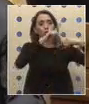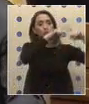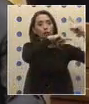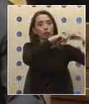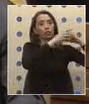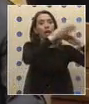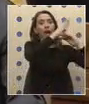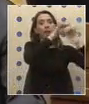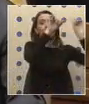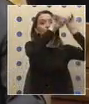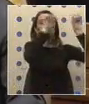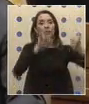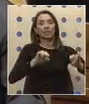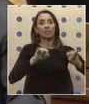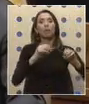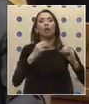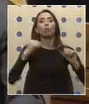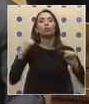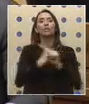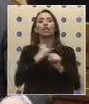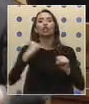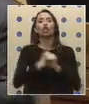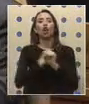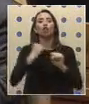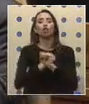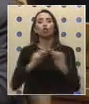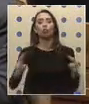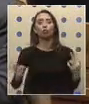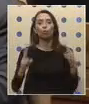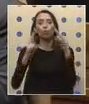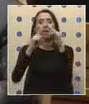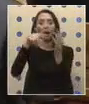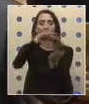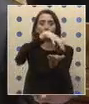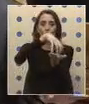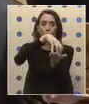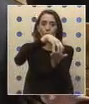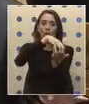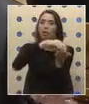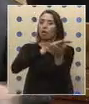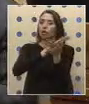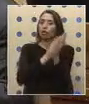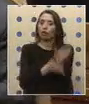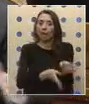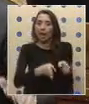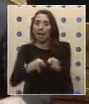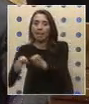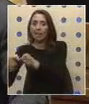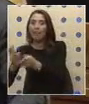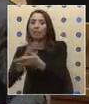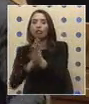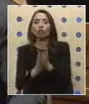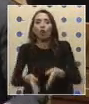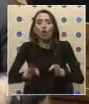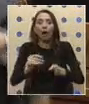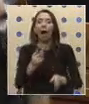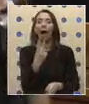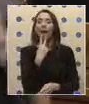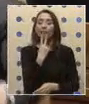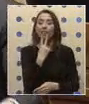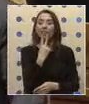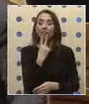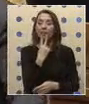sistema para construir las ciudades. Un sistema con el cual se construyeron todas las calles de este país, todas las avenidas que eran en definitiva